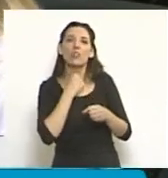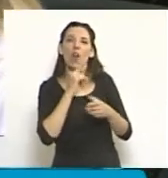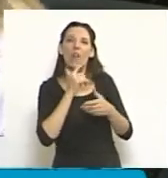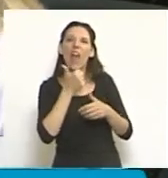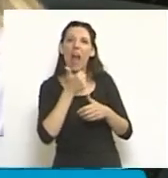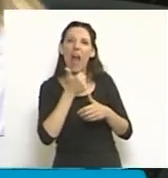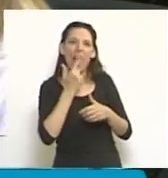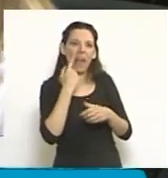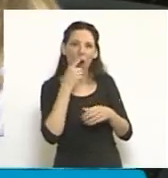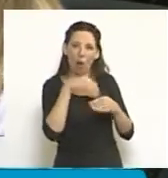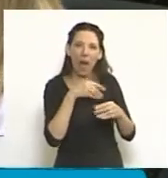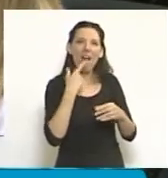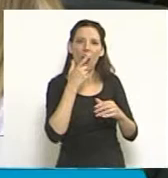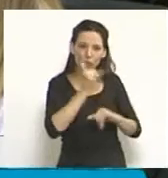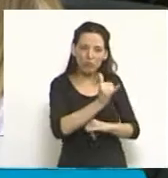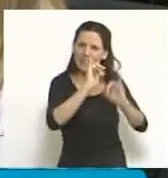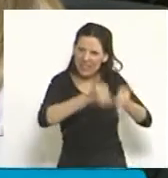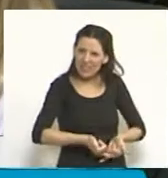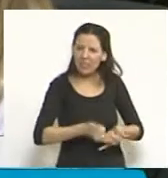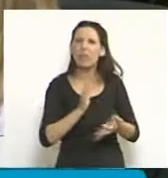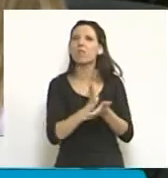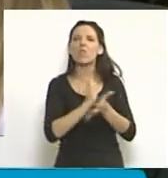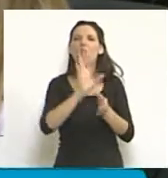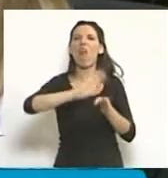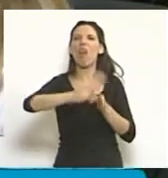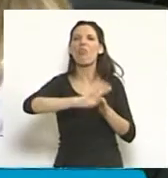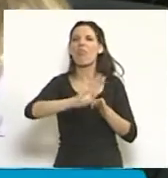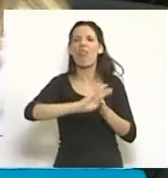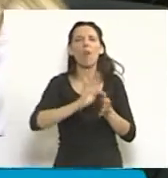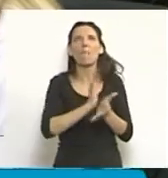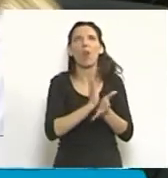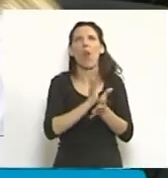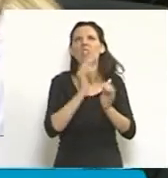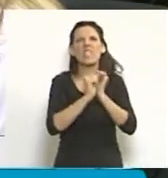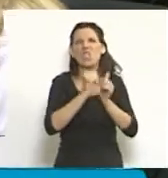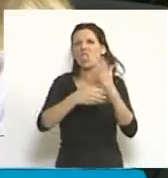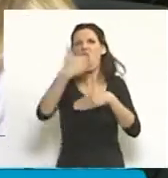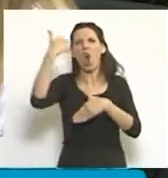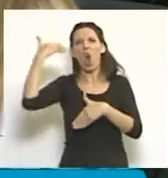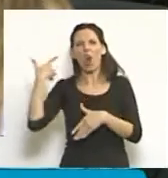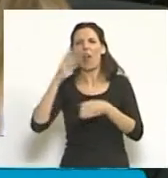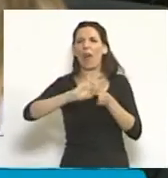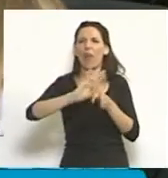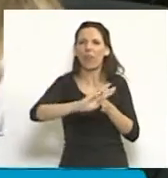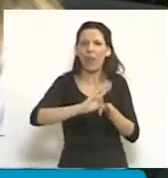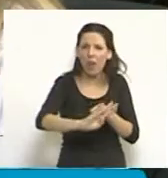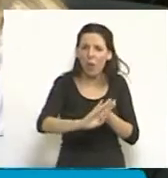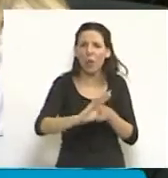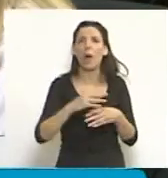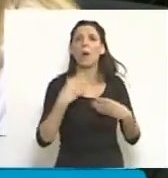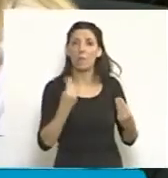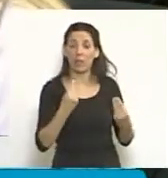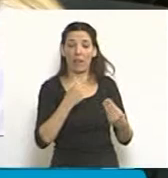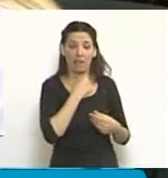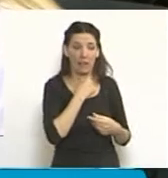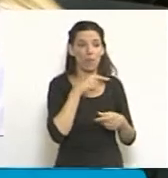acusatorio. Esto es, sin ninguna duda, una deuda histórica de nuestro sistema de justicia federal, reemplazar el